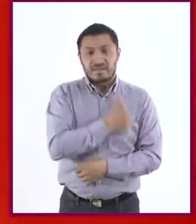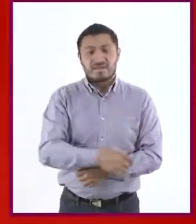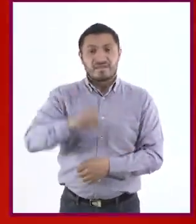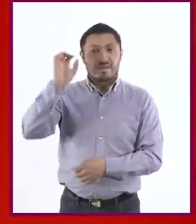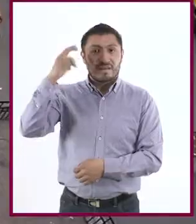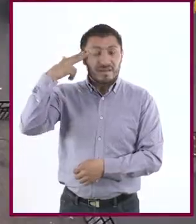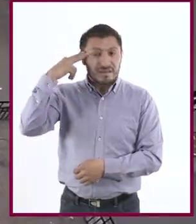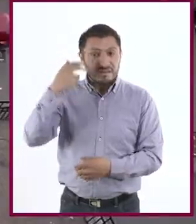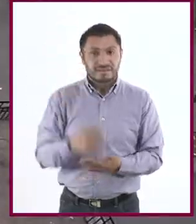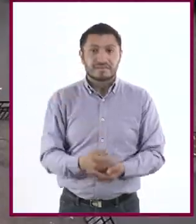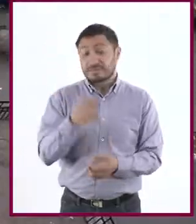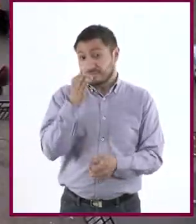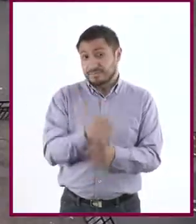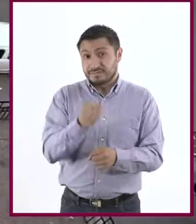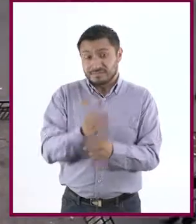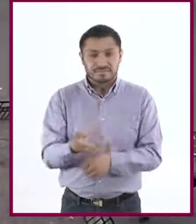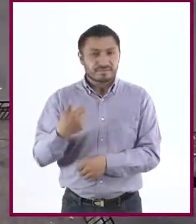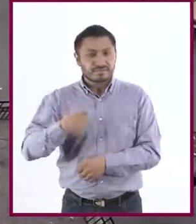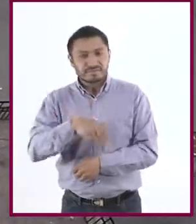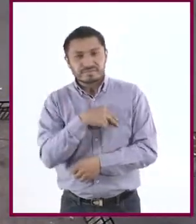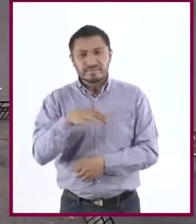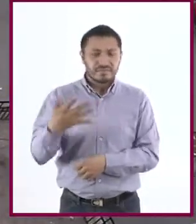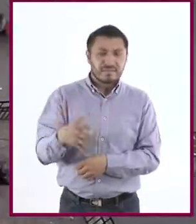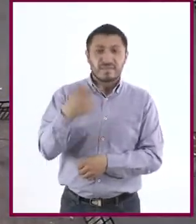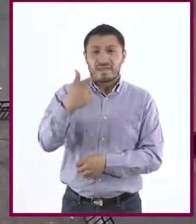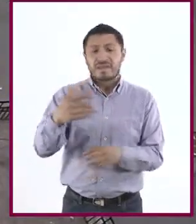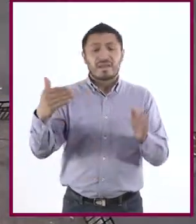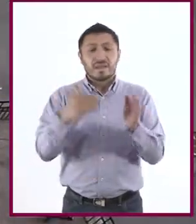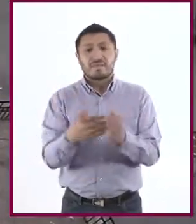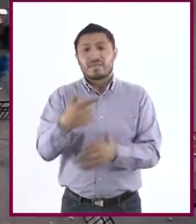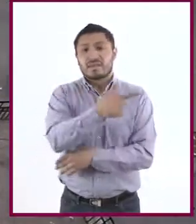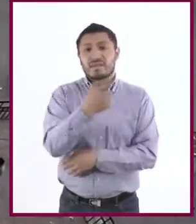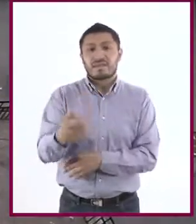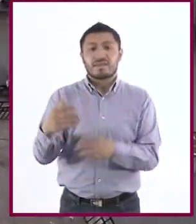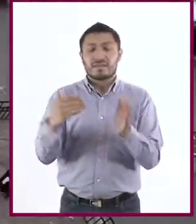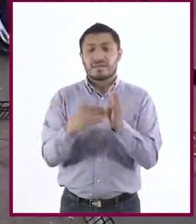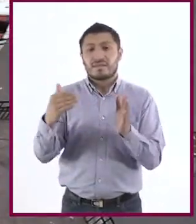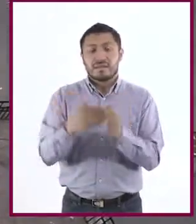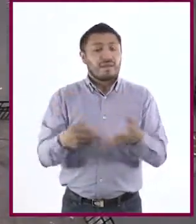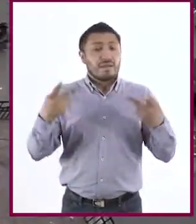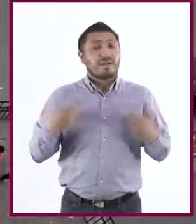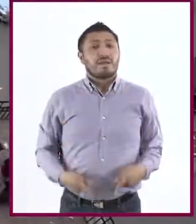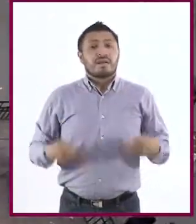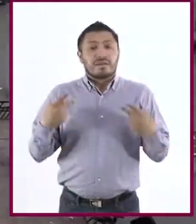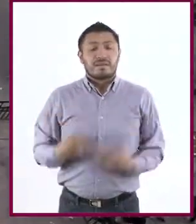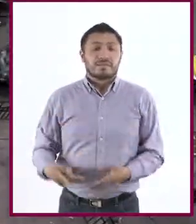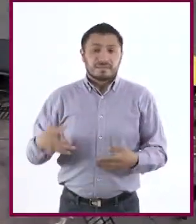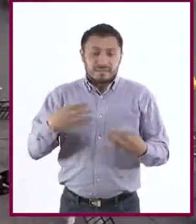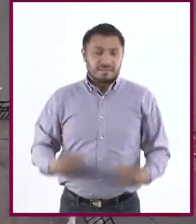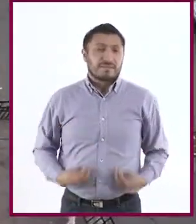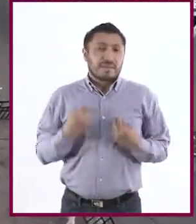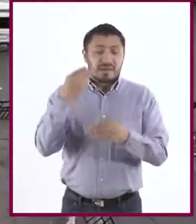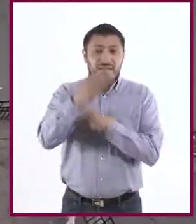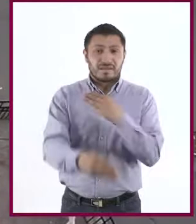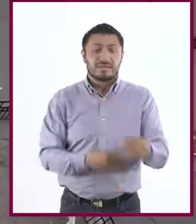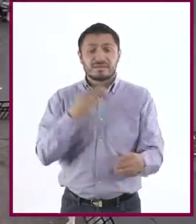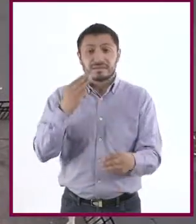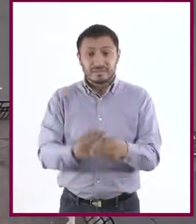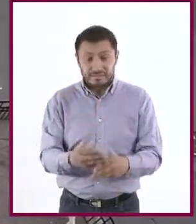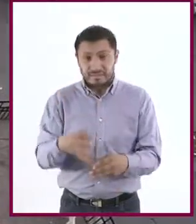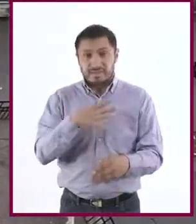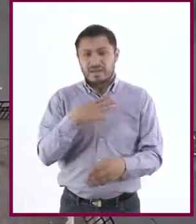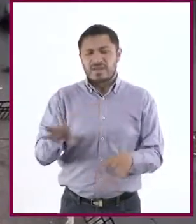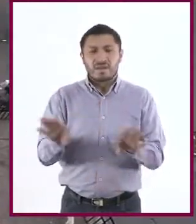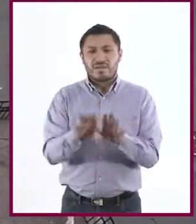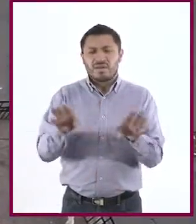China. Actualmente somos alrededor de 7.700 millones de personas que habitamos el mundo. Las